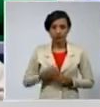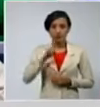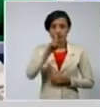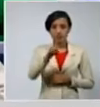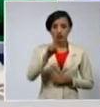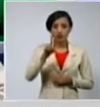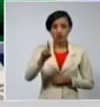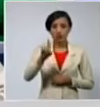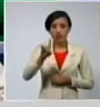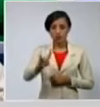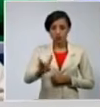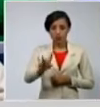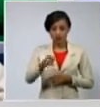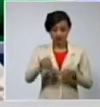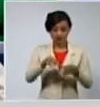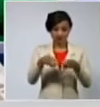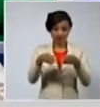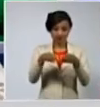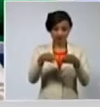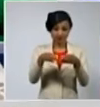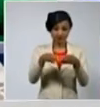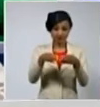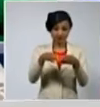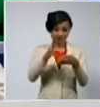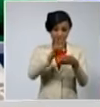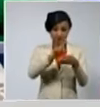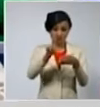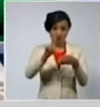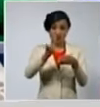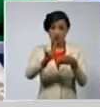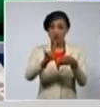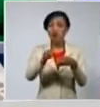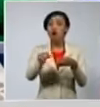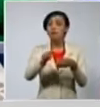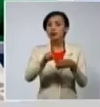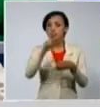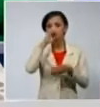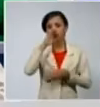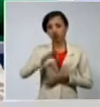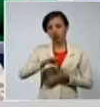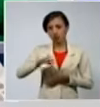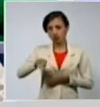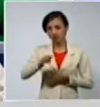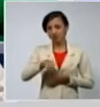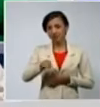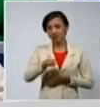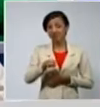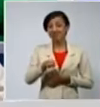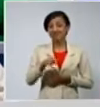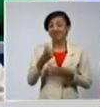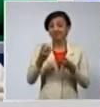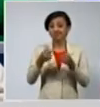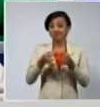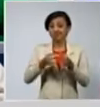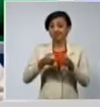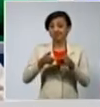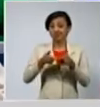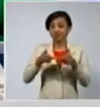119 de los 141 en edades pediátricas, cifra muy elevada, y lo que es